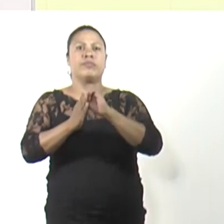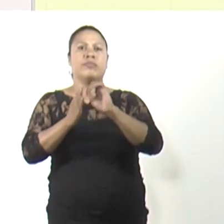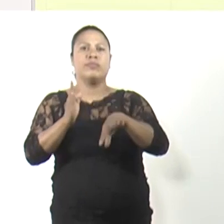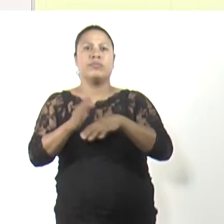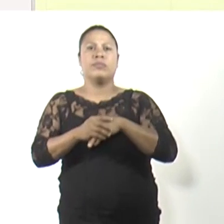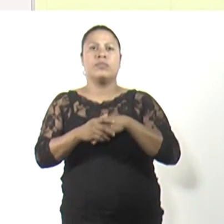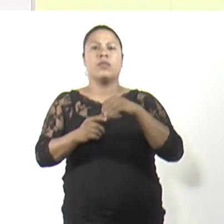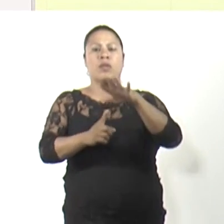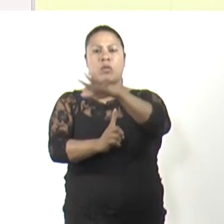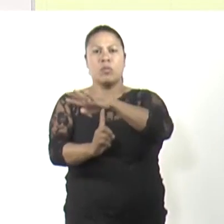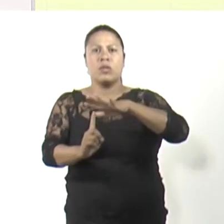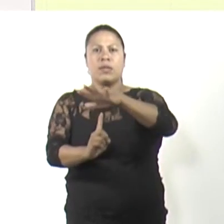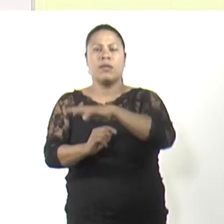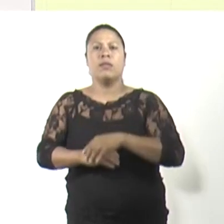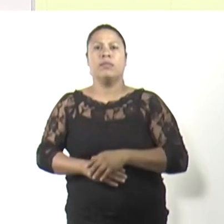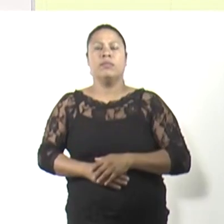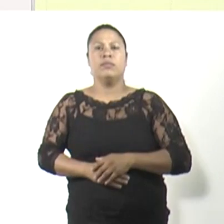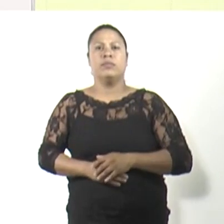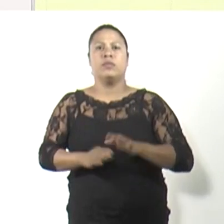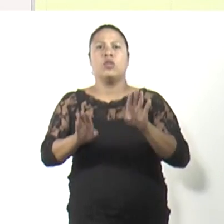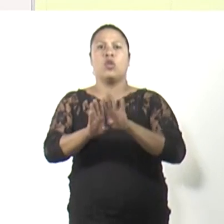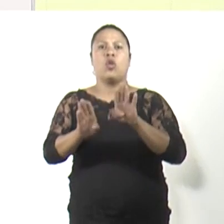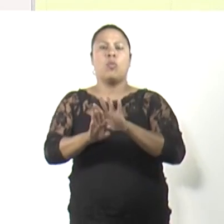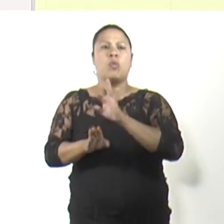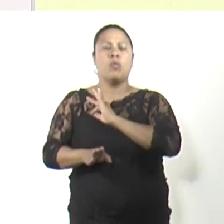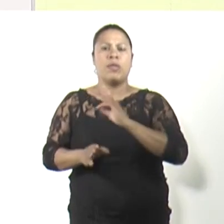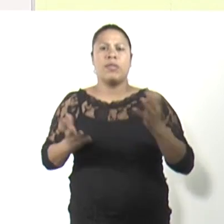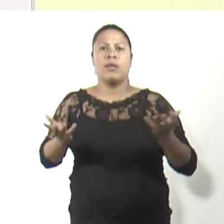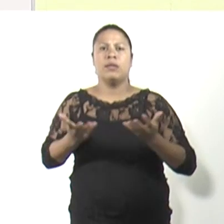su localidad, ¿cómo funciona